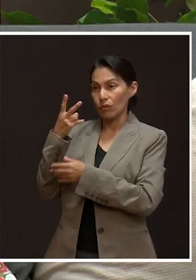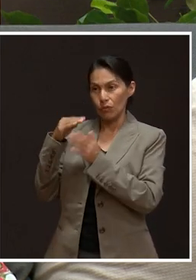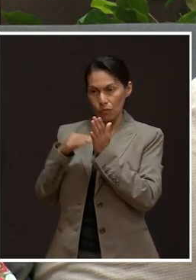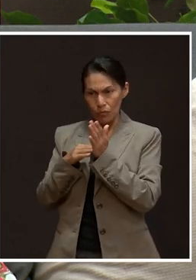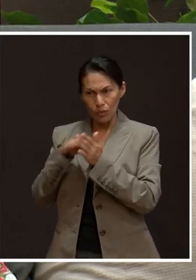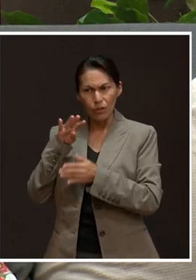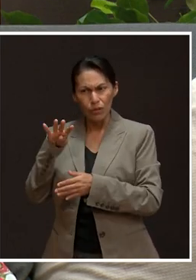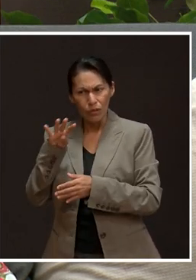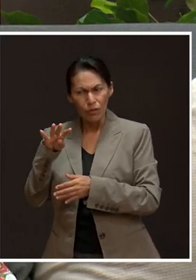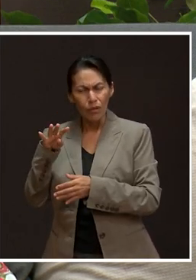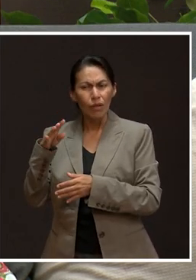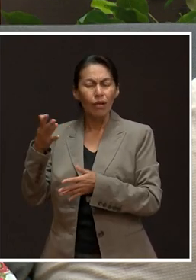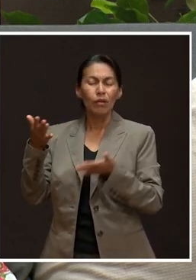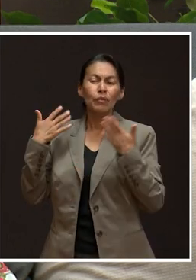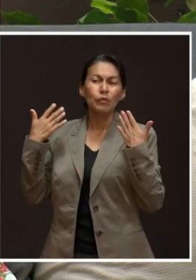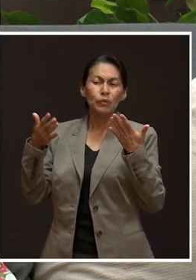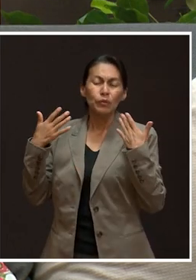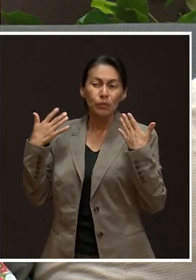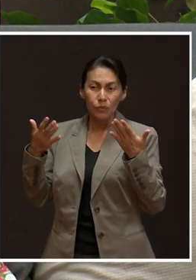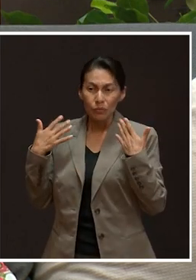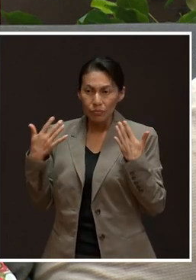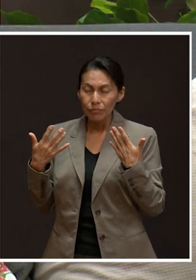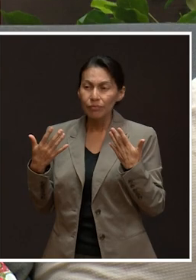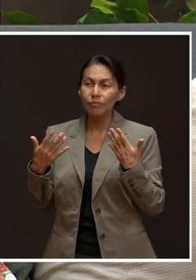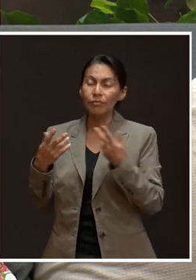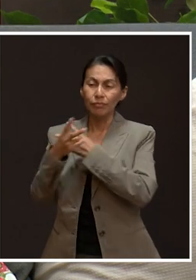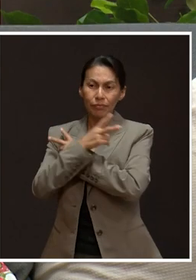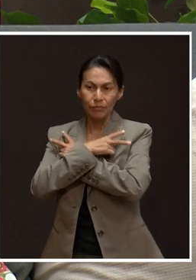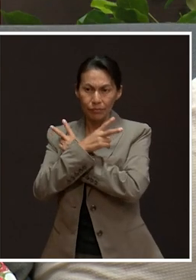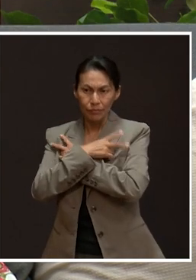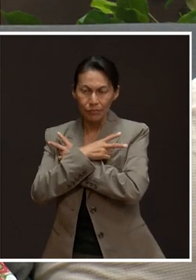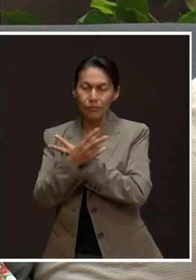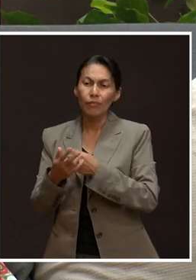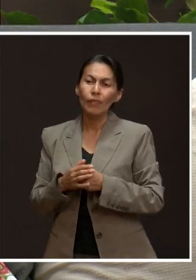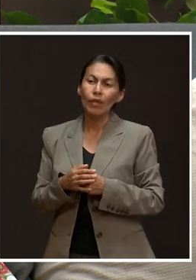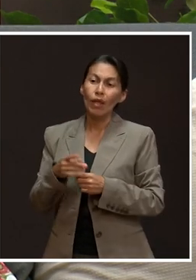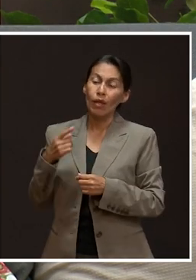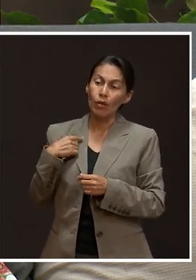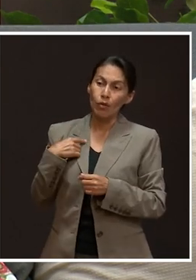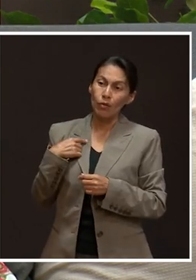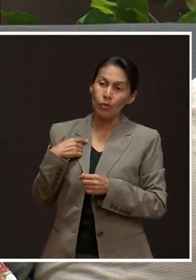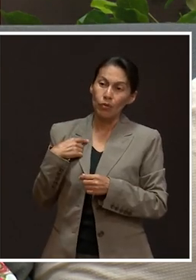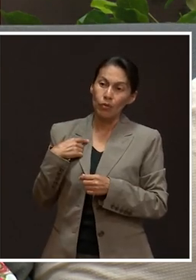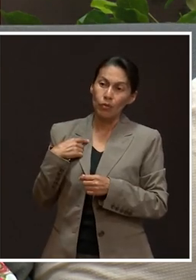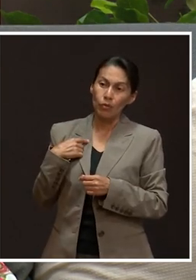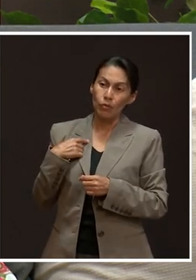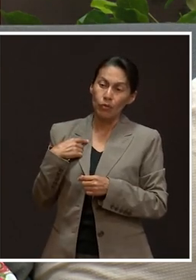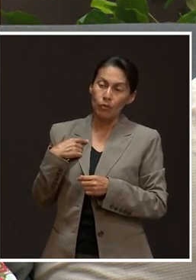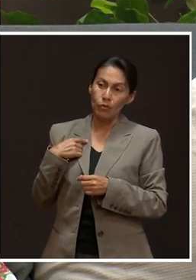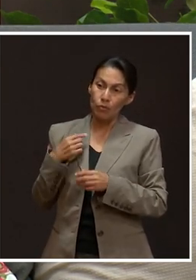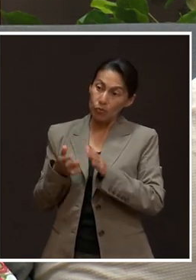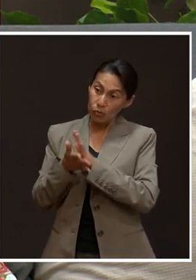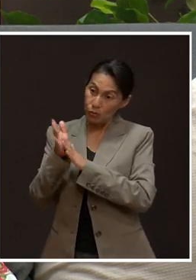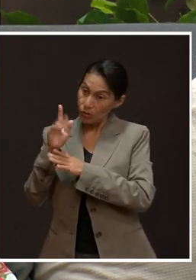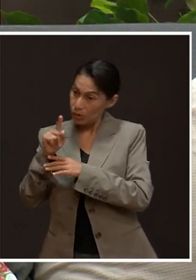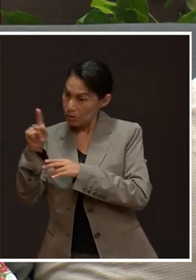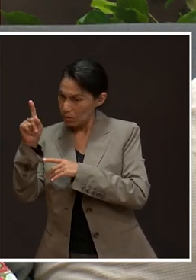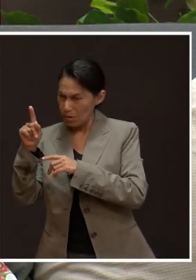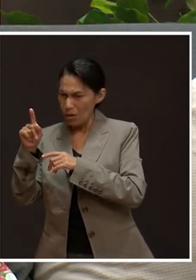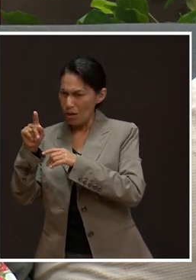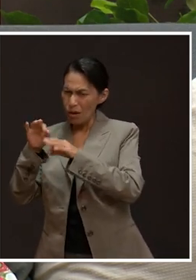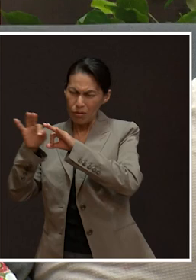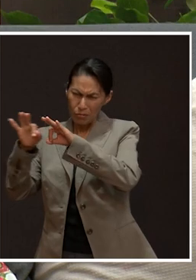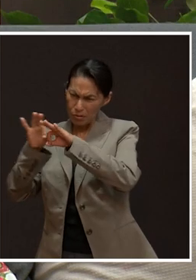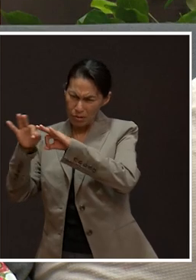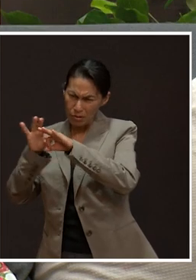el 2019, en el verano. Entonces, yo tenía que irme para poder pagar una deuda que tenía